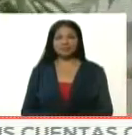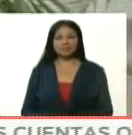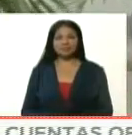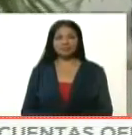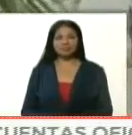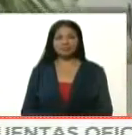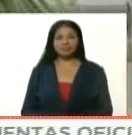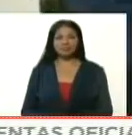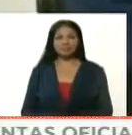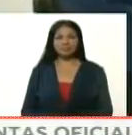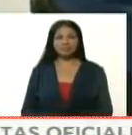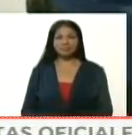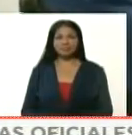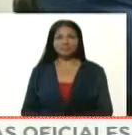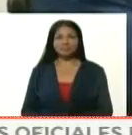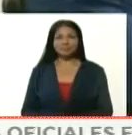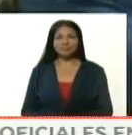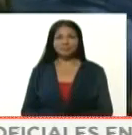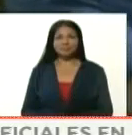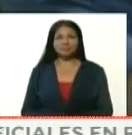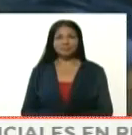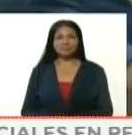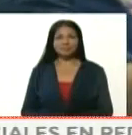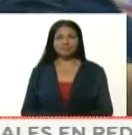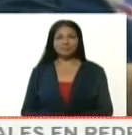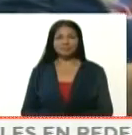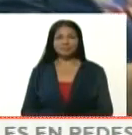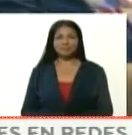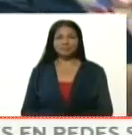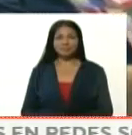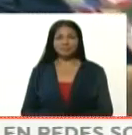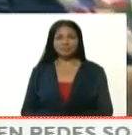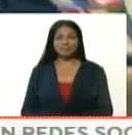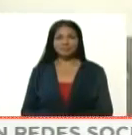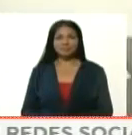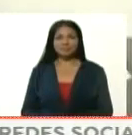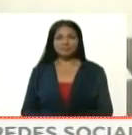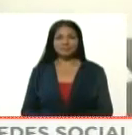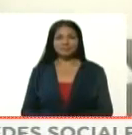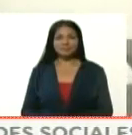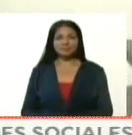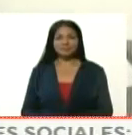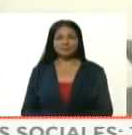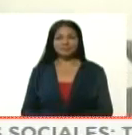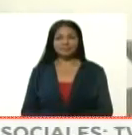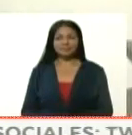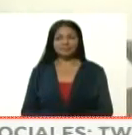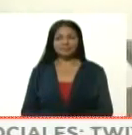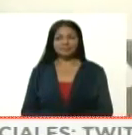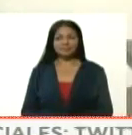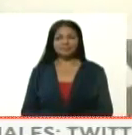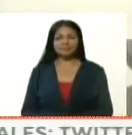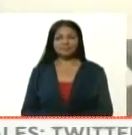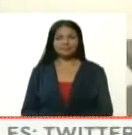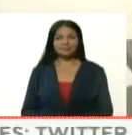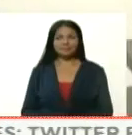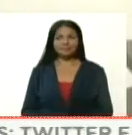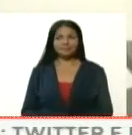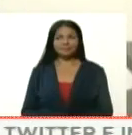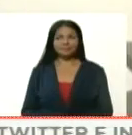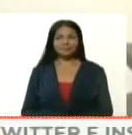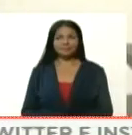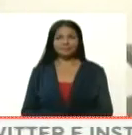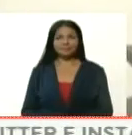sede nacional de la Dirección General del Centro de Comando, Control y Telecomunicaciones,